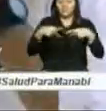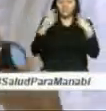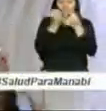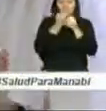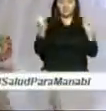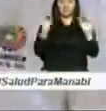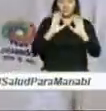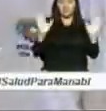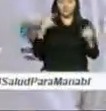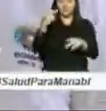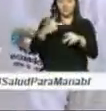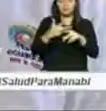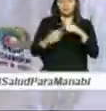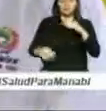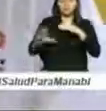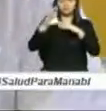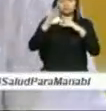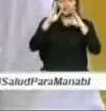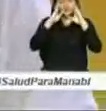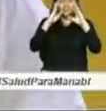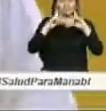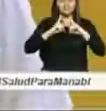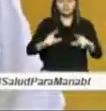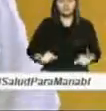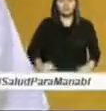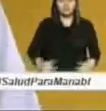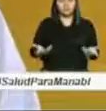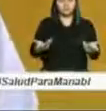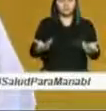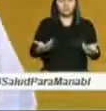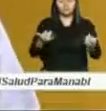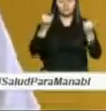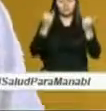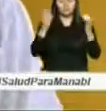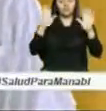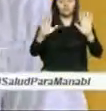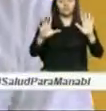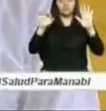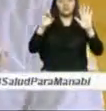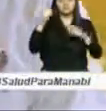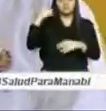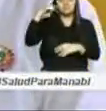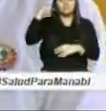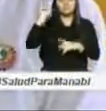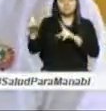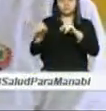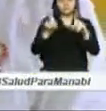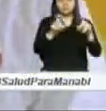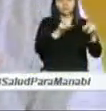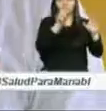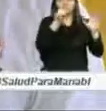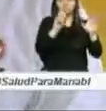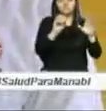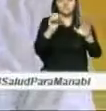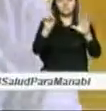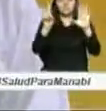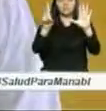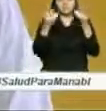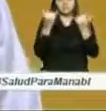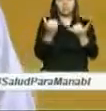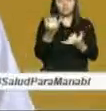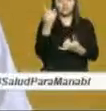han triplicado las atenciones en el sistema público. Hemos pasado de 16 millones de consultas en el 2006 a 42